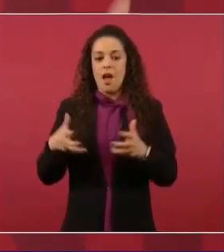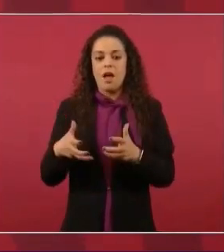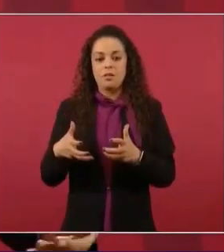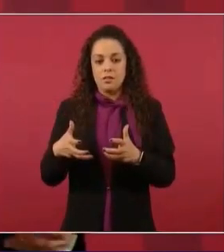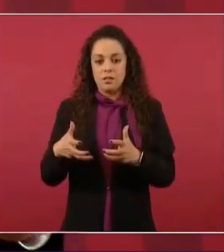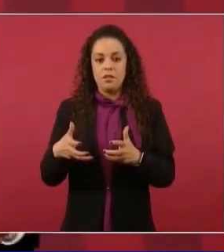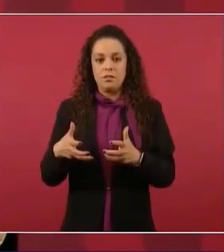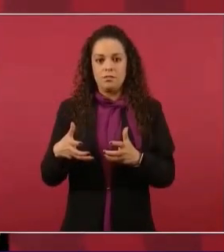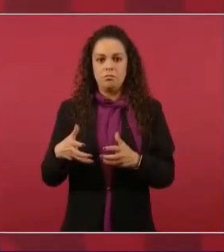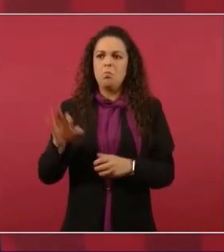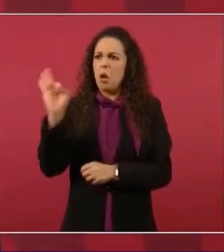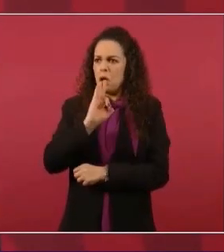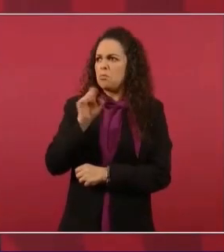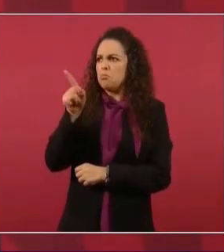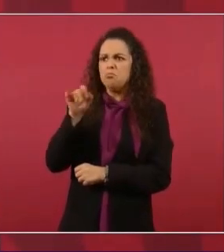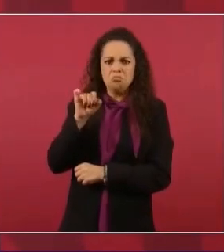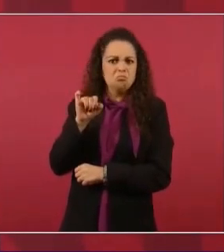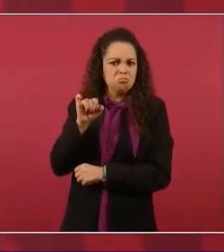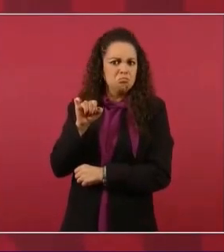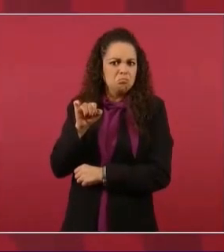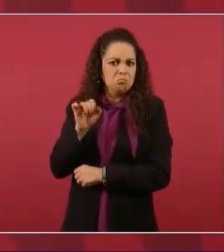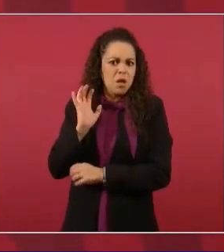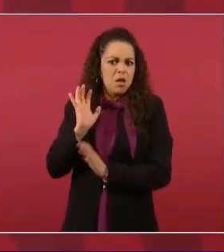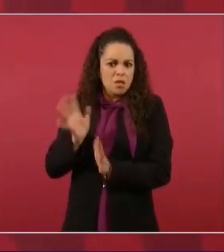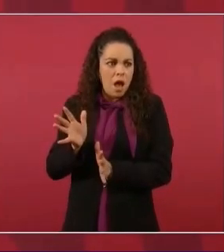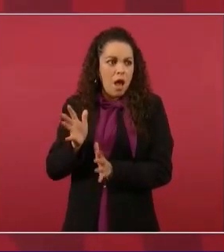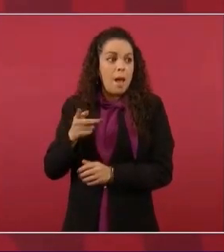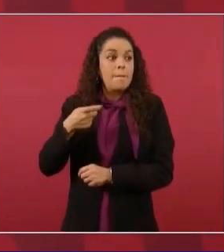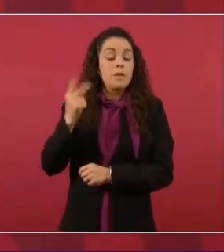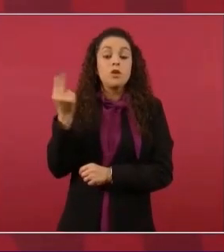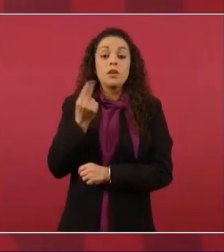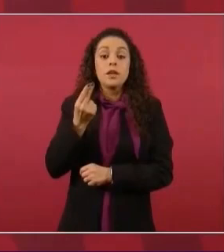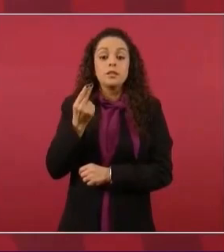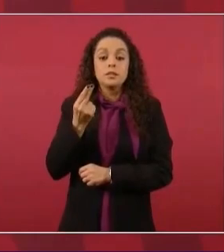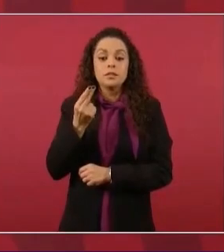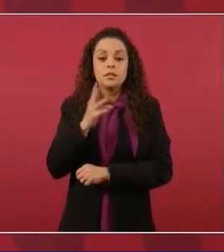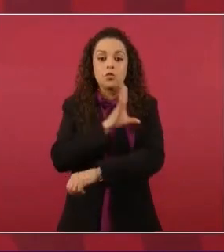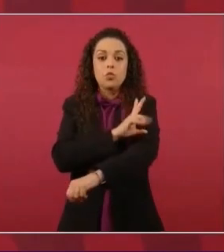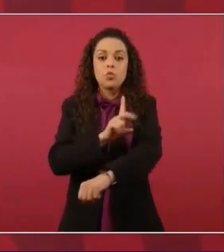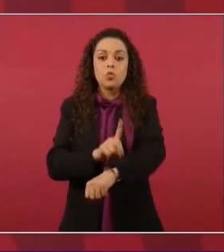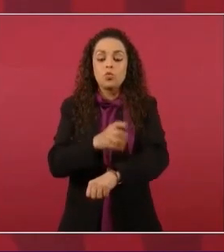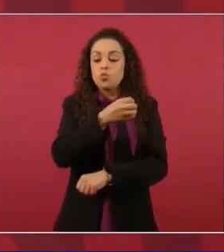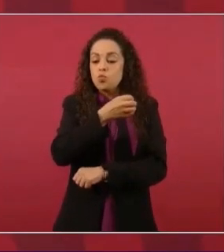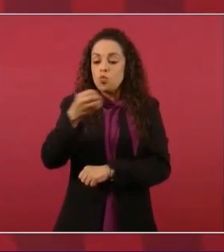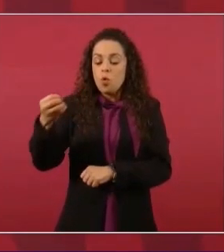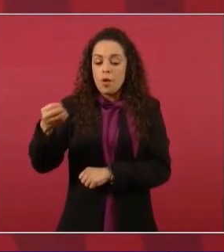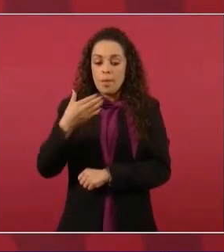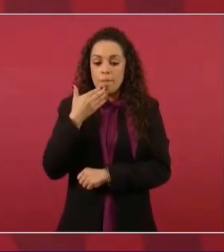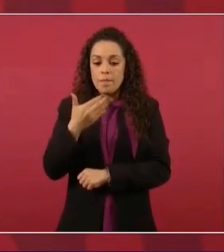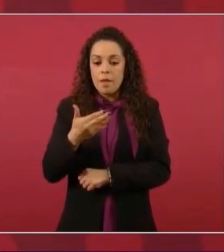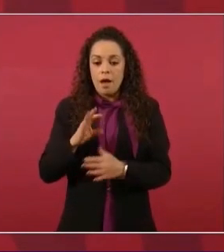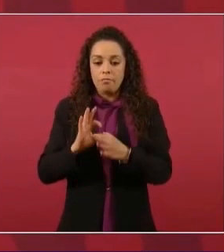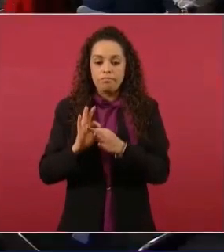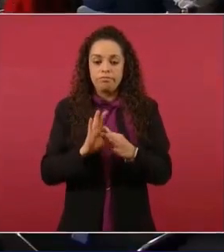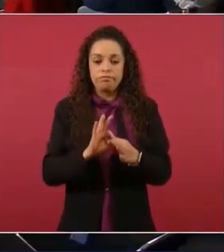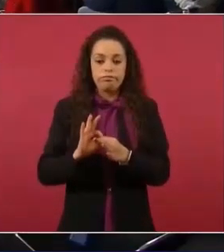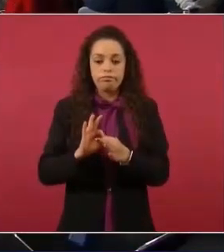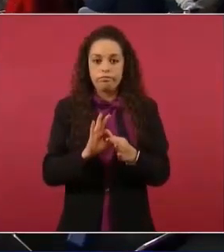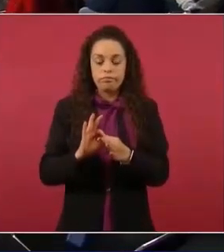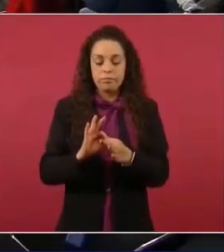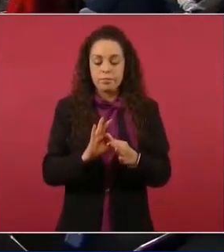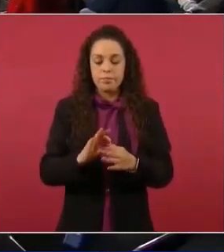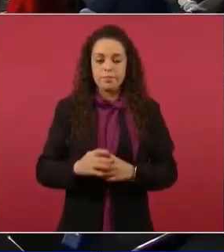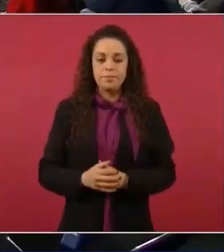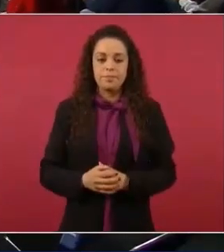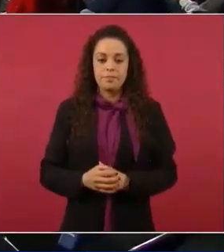A lo mejor lo está haciendo, pero es cuestión de coordinación. Sí, por eso desde nuestro